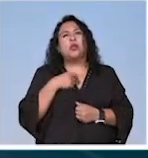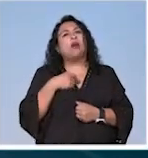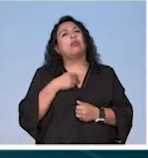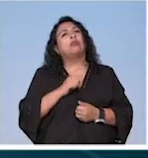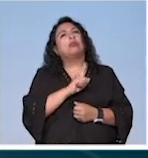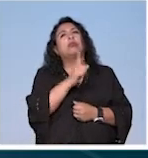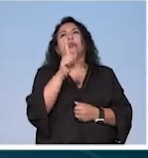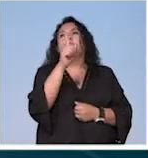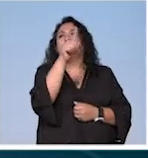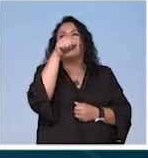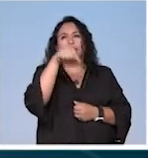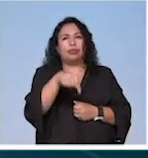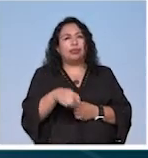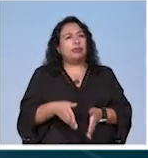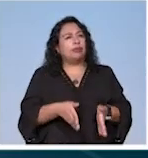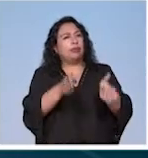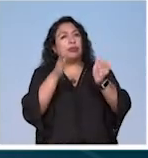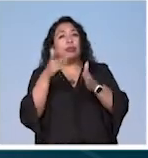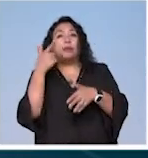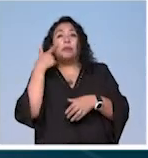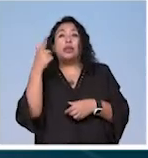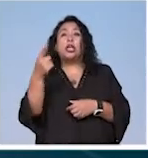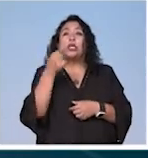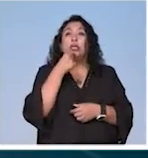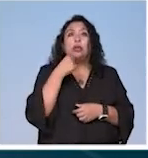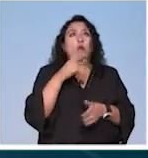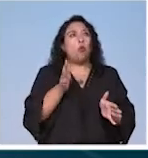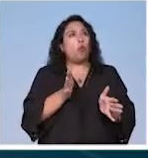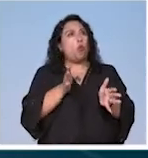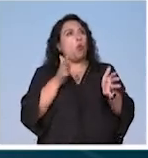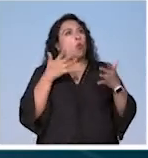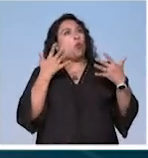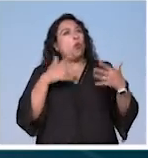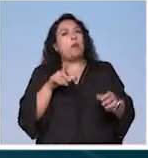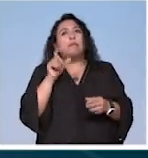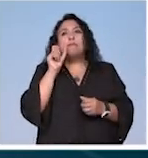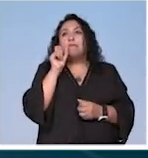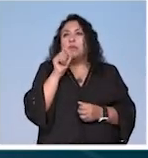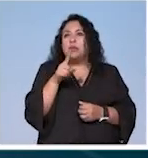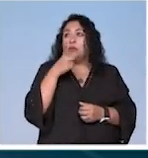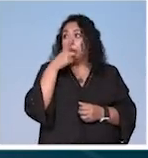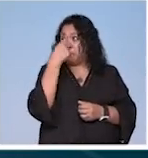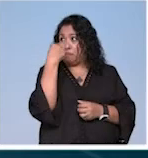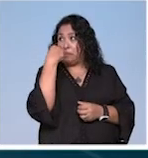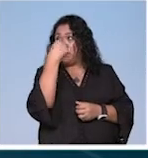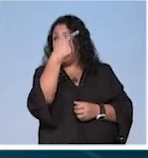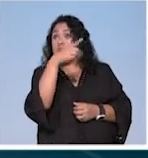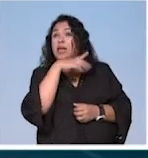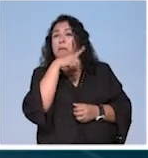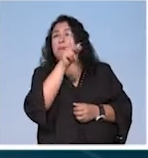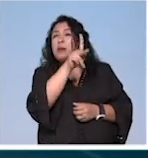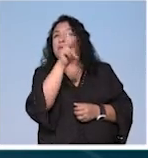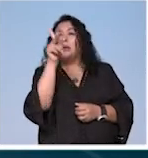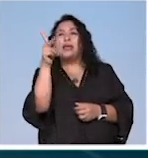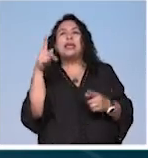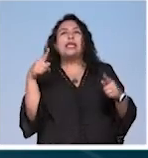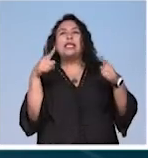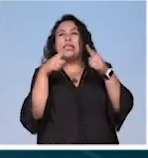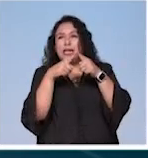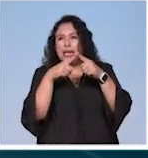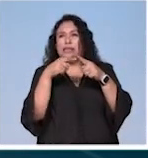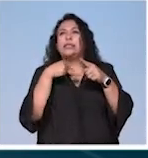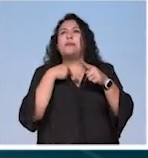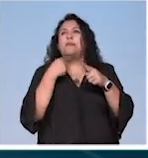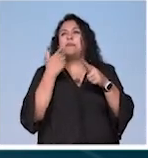estos pasillos de San Ildefonso y me encuentro con niños que se asombran y que al mismo tiempo dicen, mira, ahí está, ese se parece al de la iglesia de